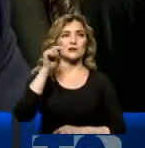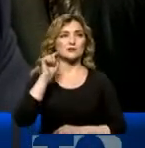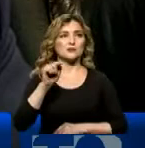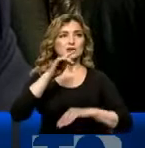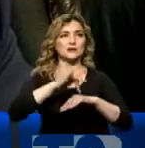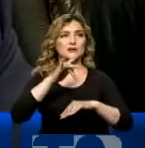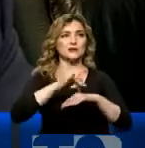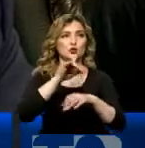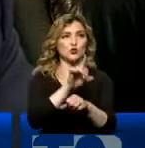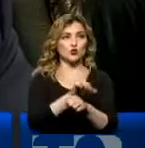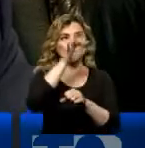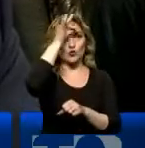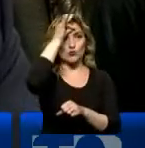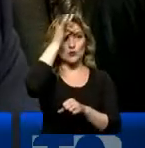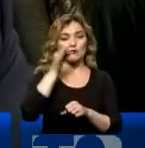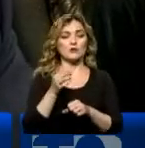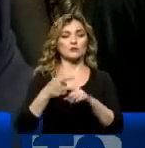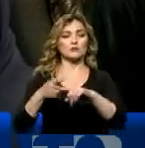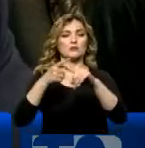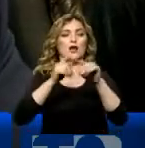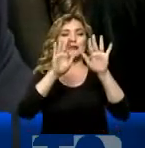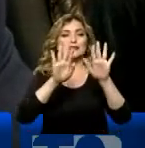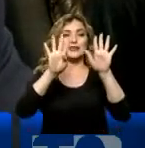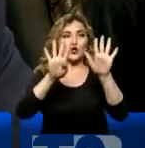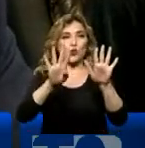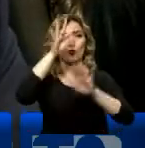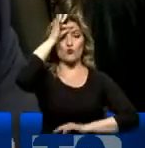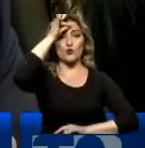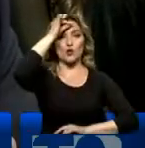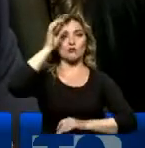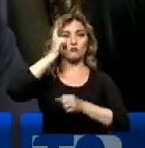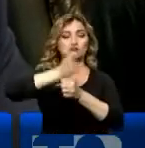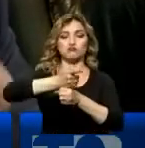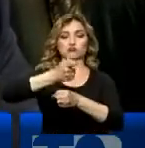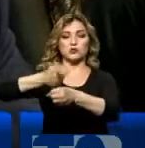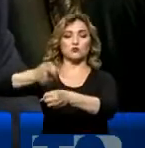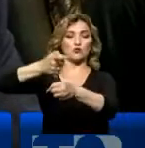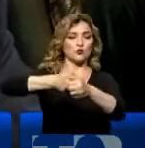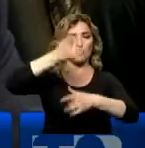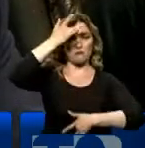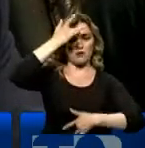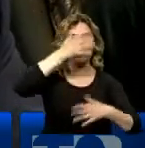hospitales designados designados por sistemas de salud